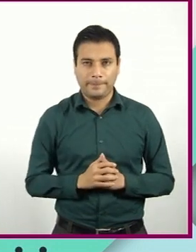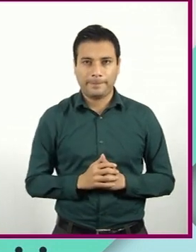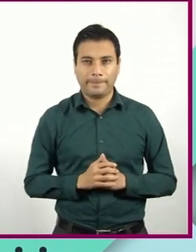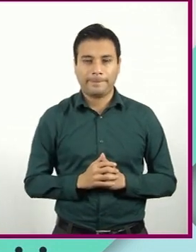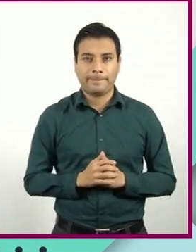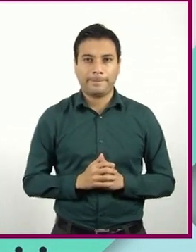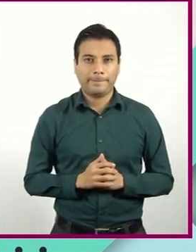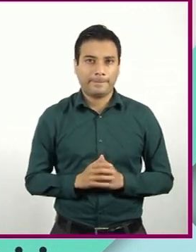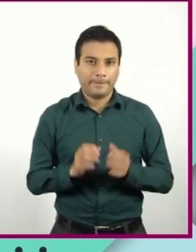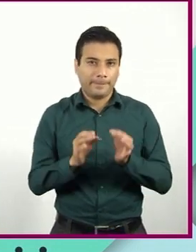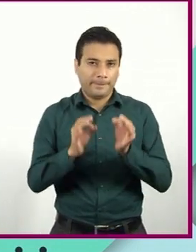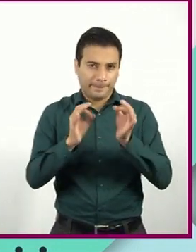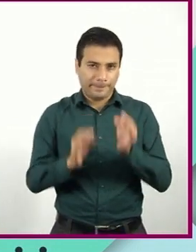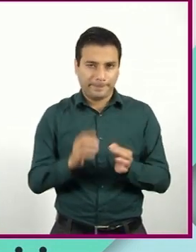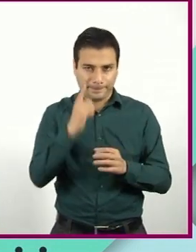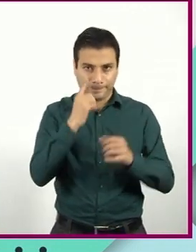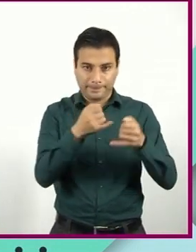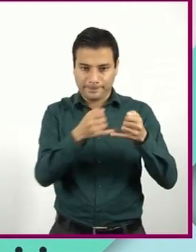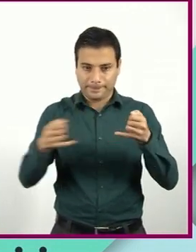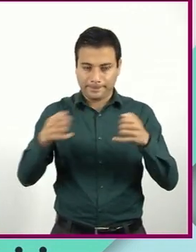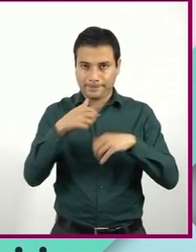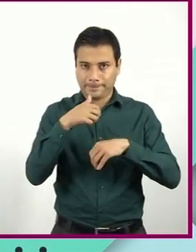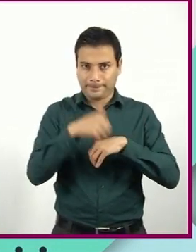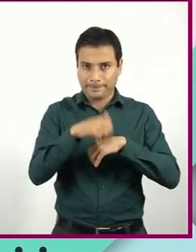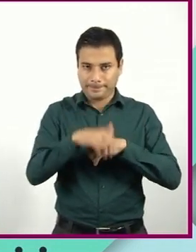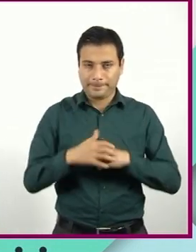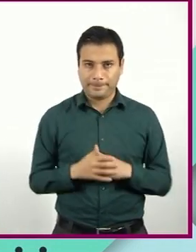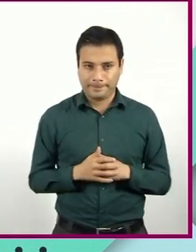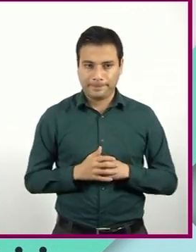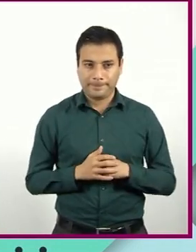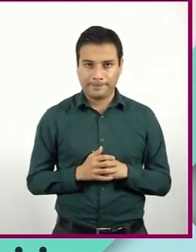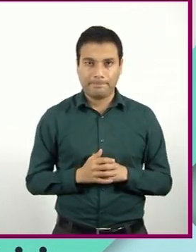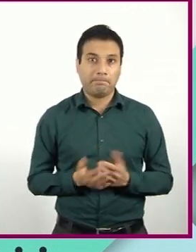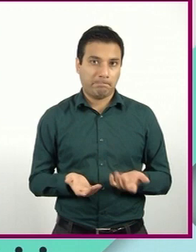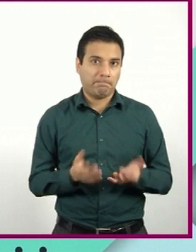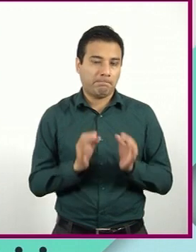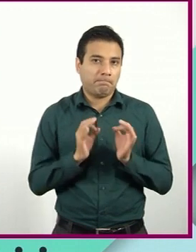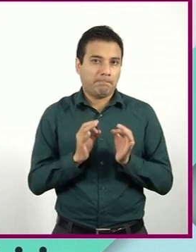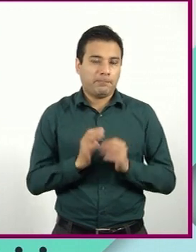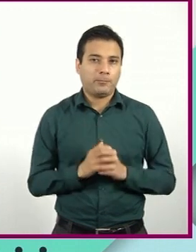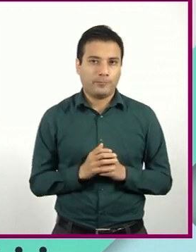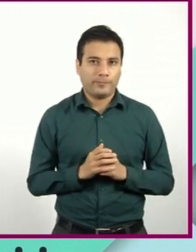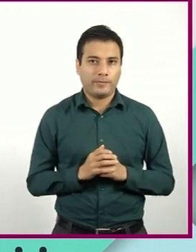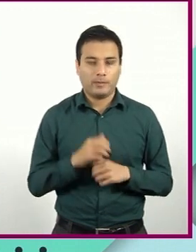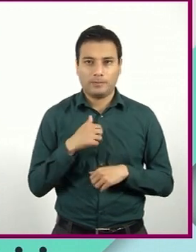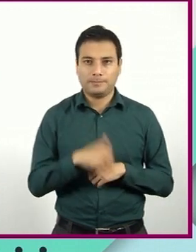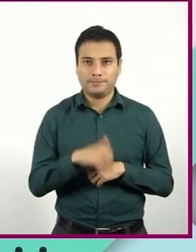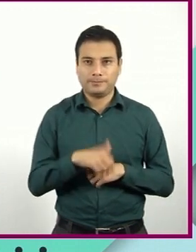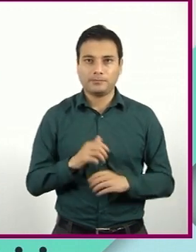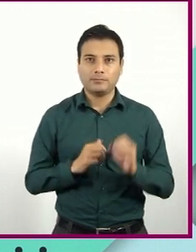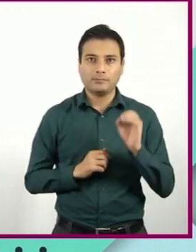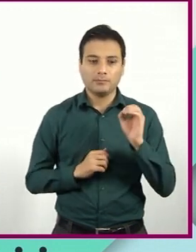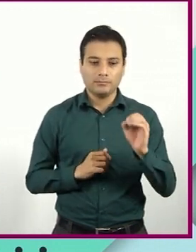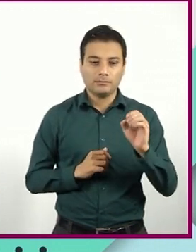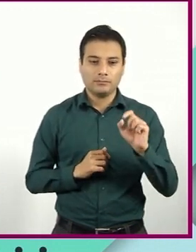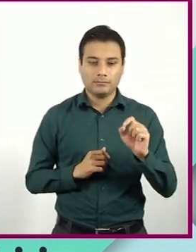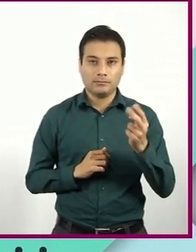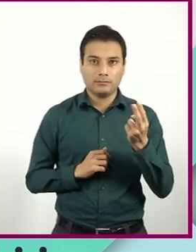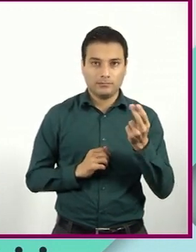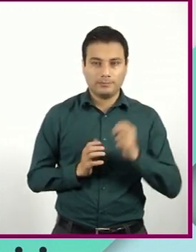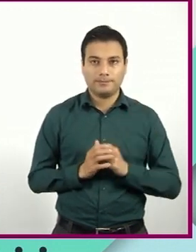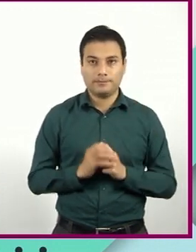0.375. Identificamos los números en la recta numérica y efectivamente, entre los números 0.25